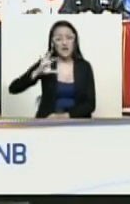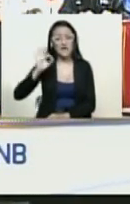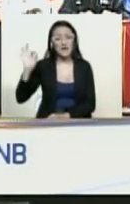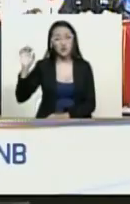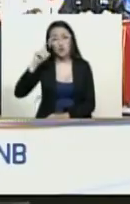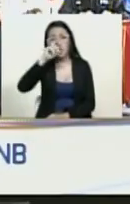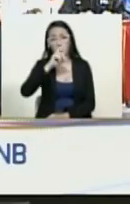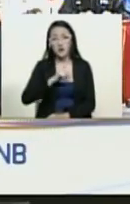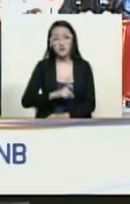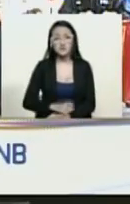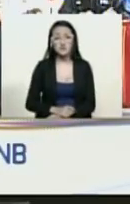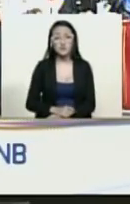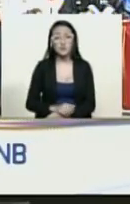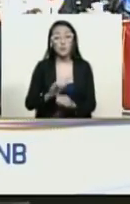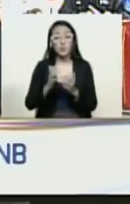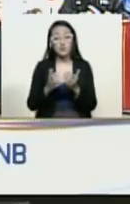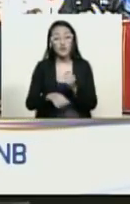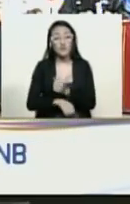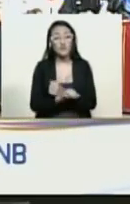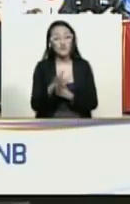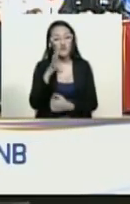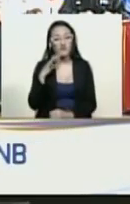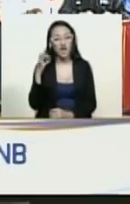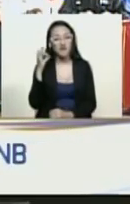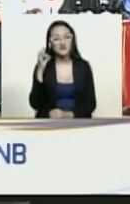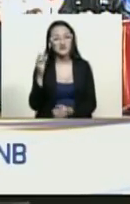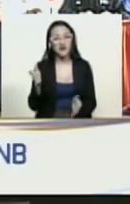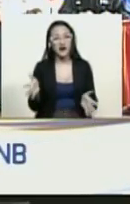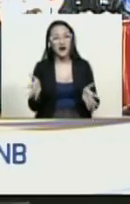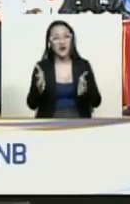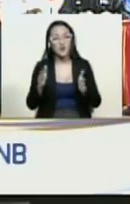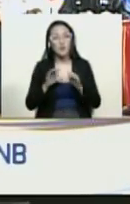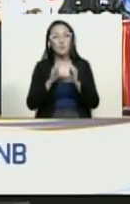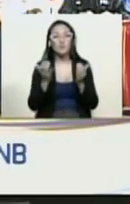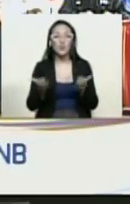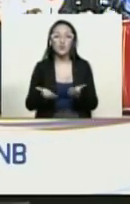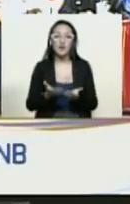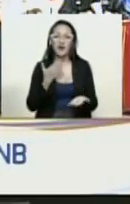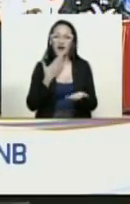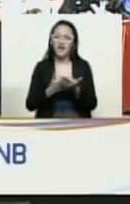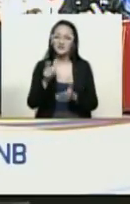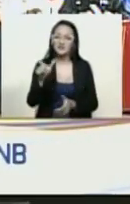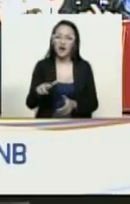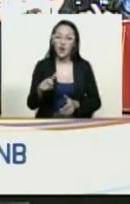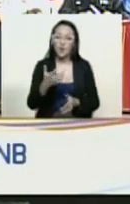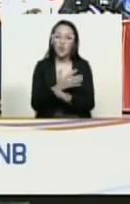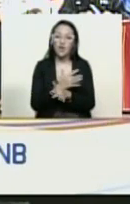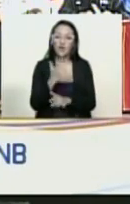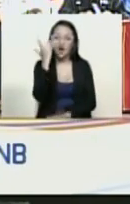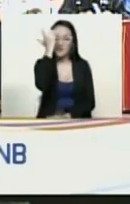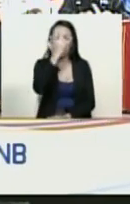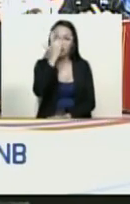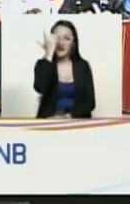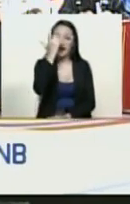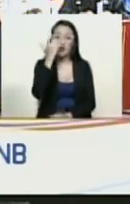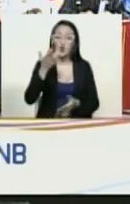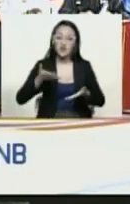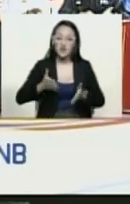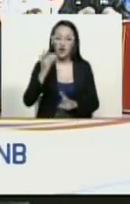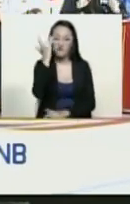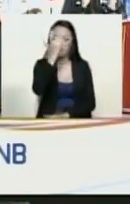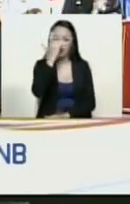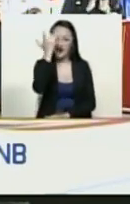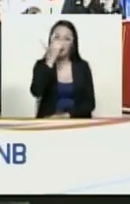años. Y en el Mundial de Fútbol, Francia obtiene el campeonato mundial gracias a los jugadores africanos o hijos de